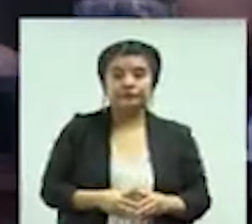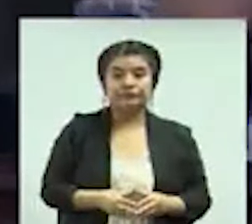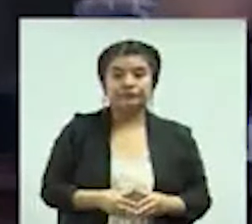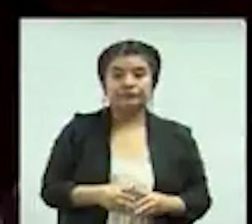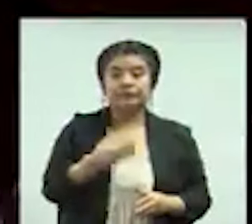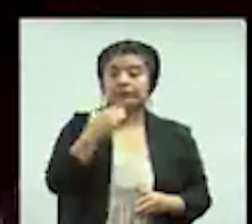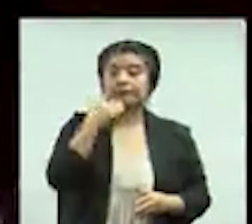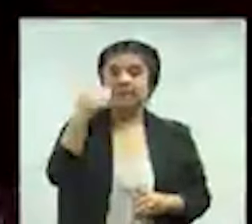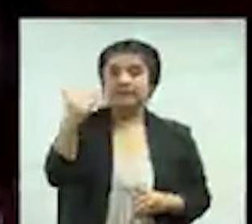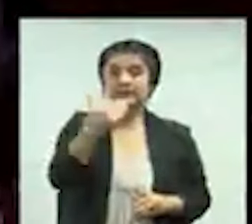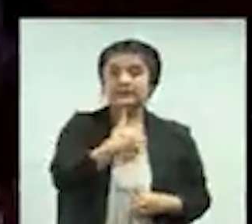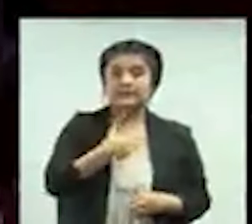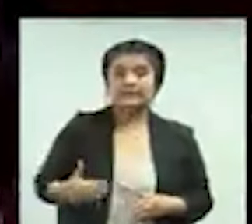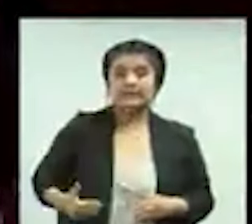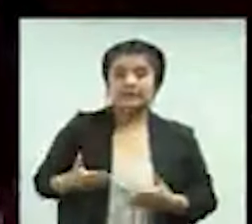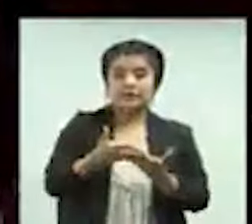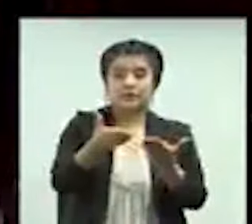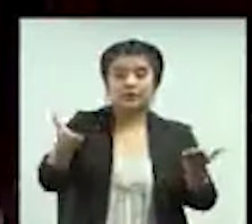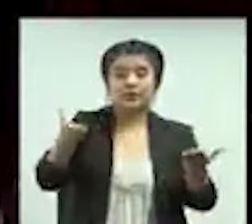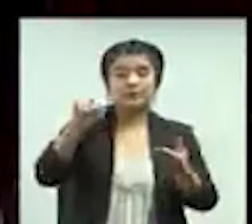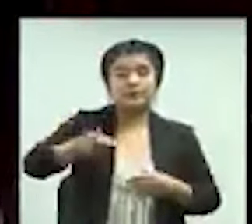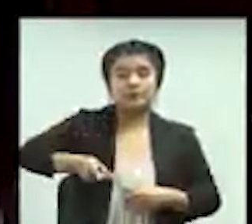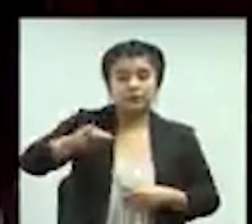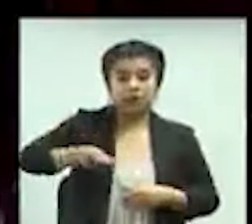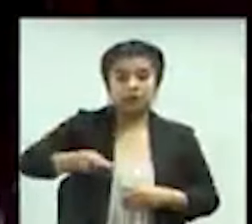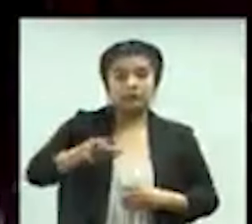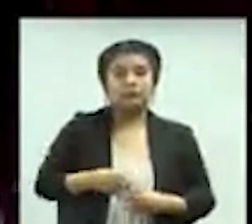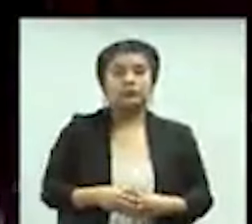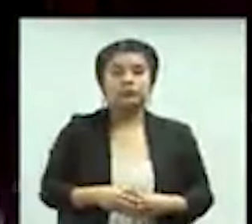Muchas gracias, presidente. Honorable Pleno.